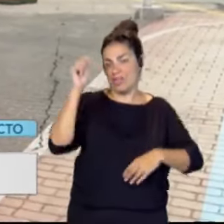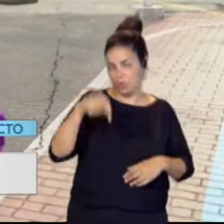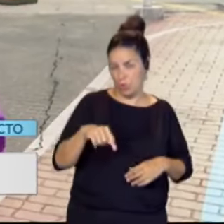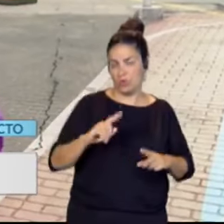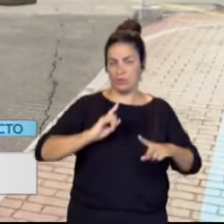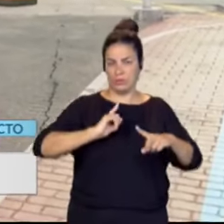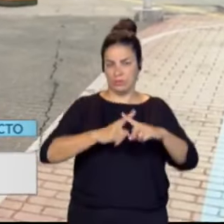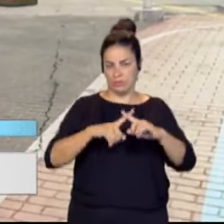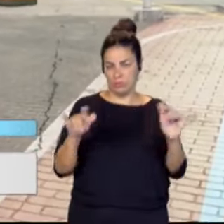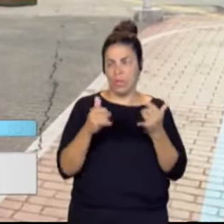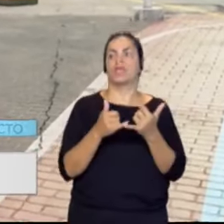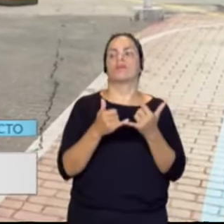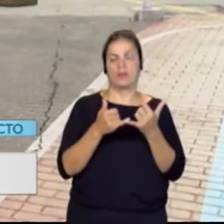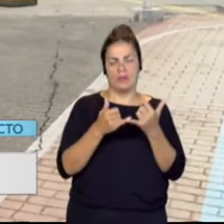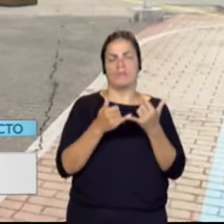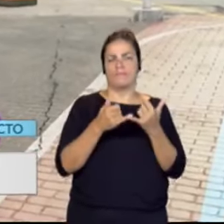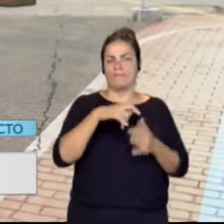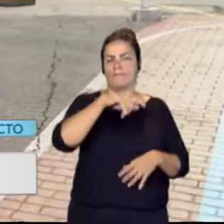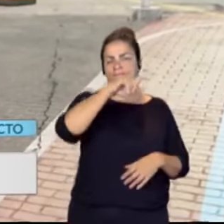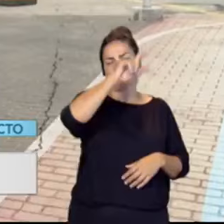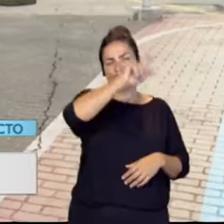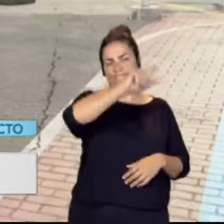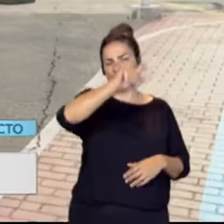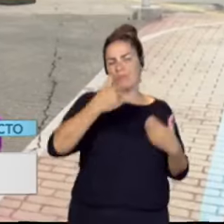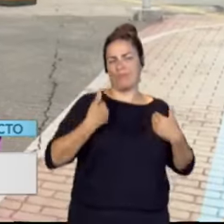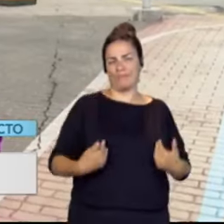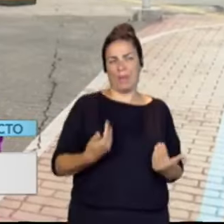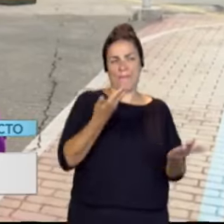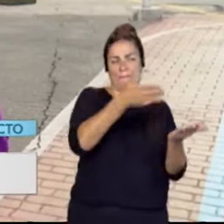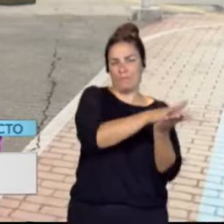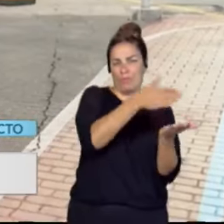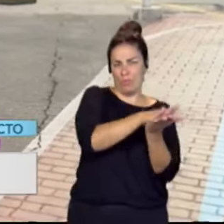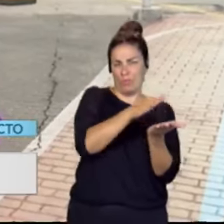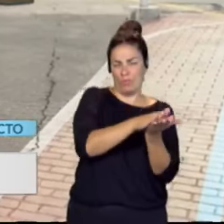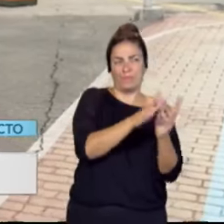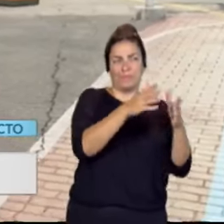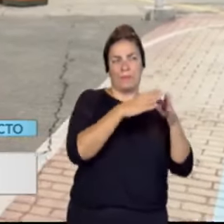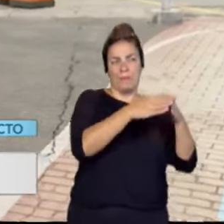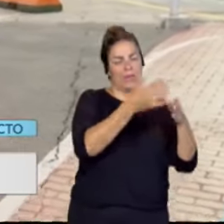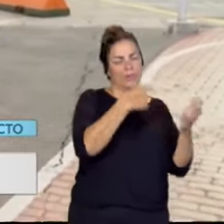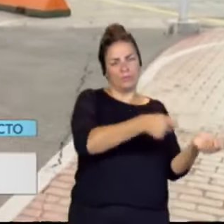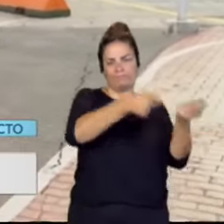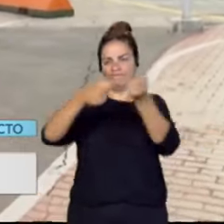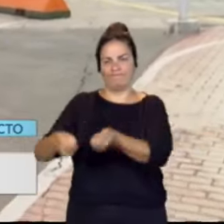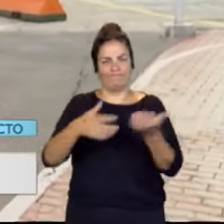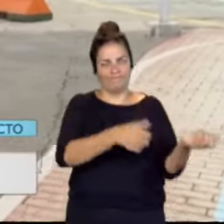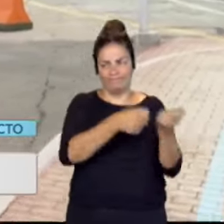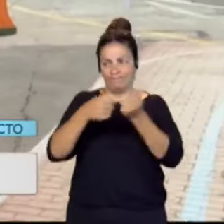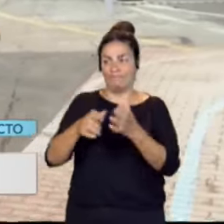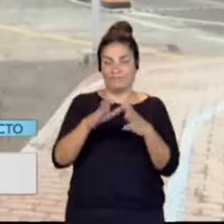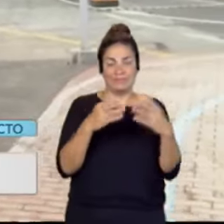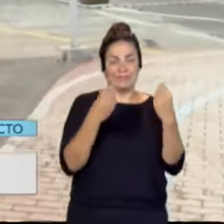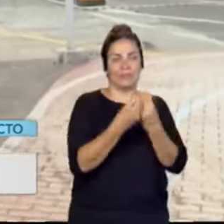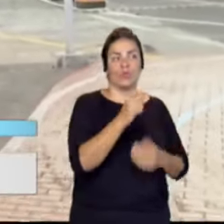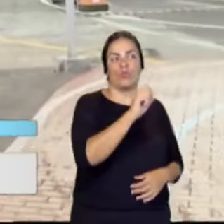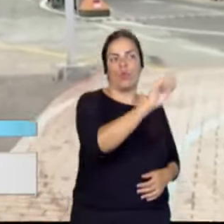Tenerife. Continúan bajando esos cadáveres de esta embarcación, de este crucero. Son 4 en total los que han